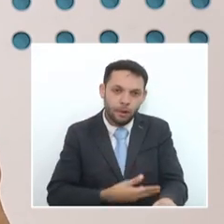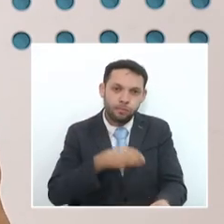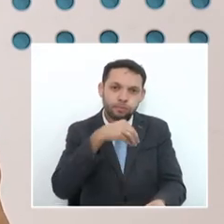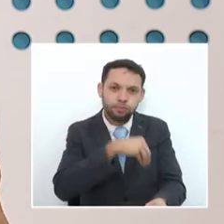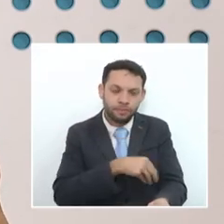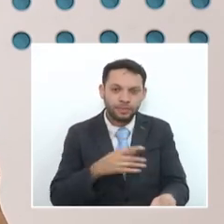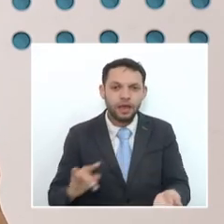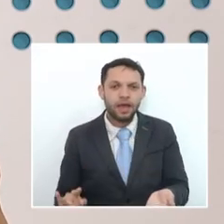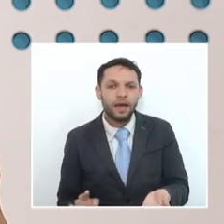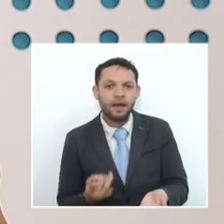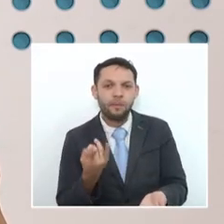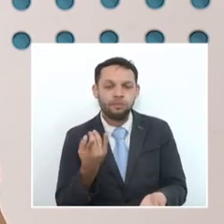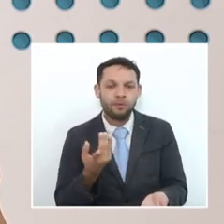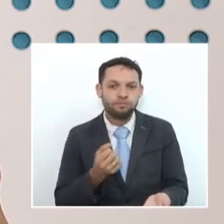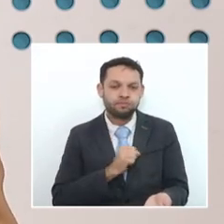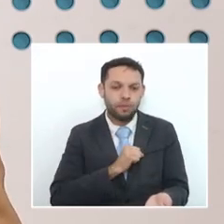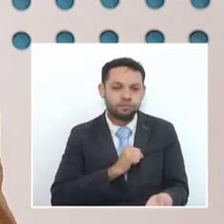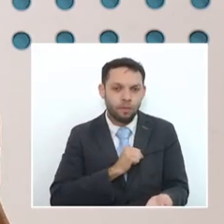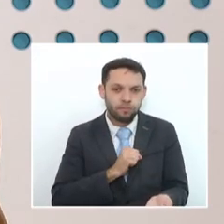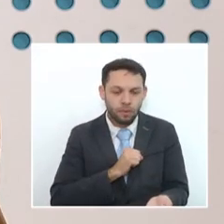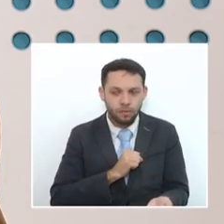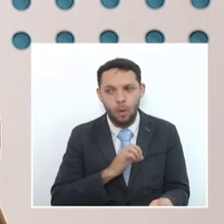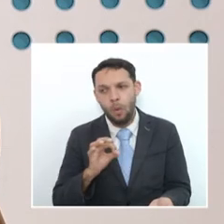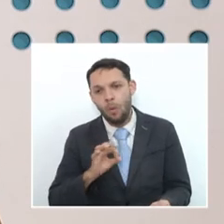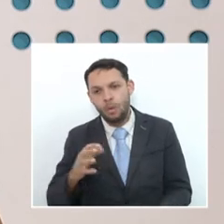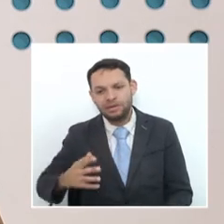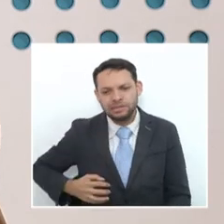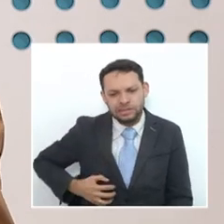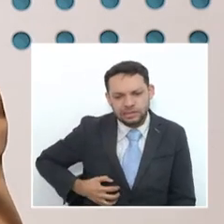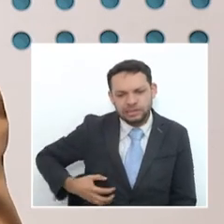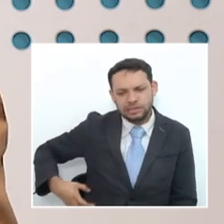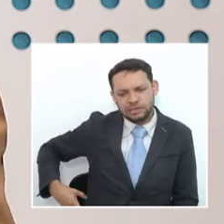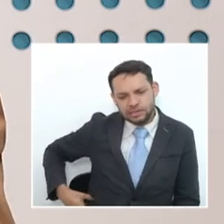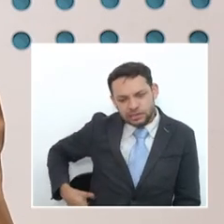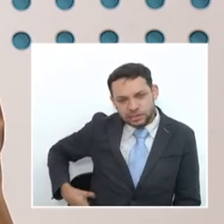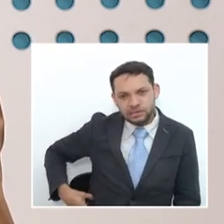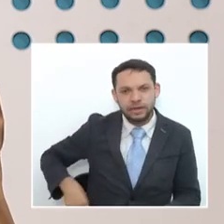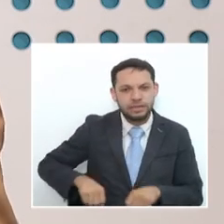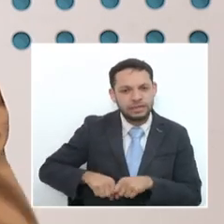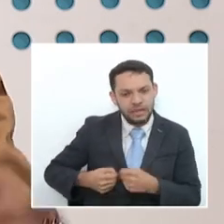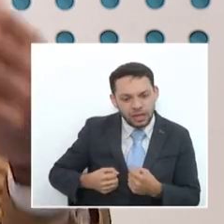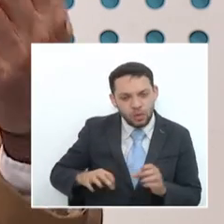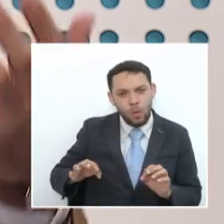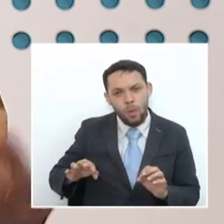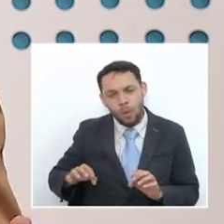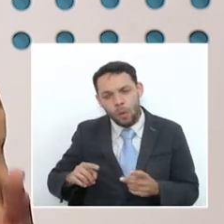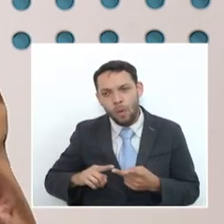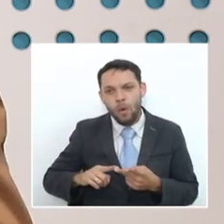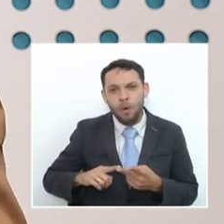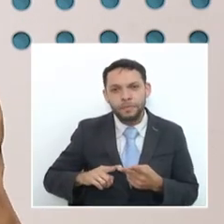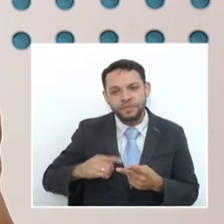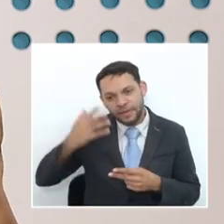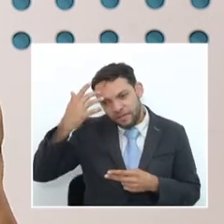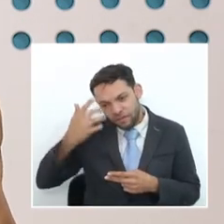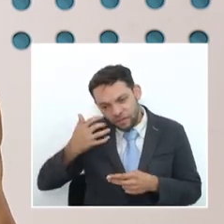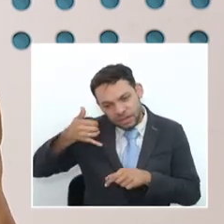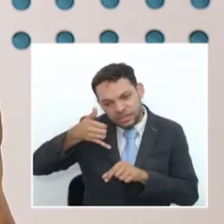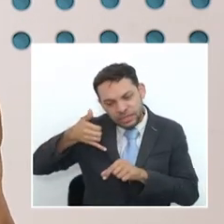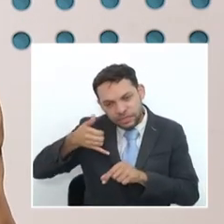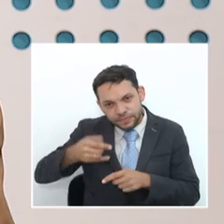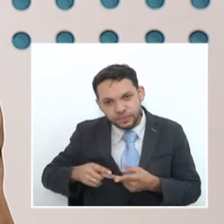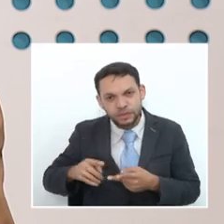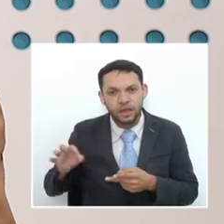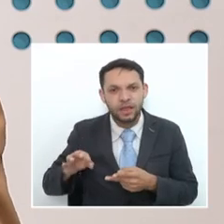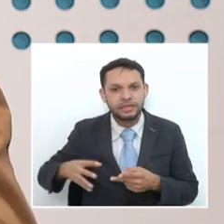hay fallas en alguno de los órganos. Ah, que falló el riñón, creatinina. Ah, vamos a ver cómo está